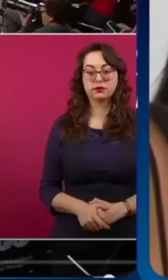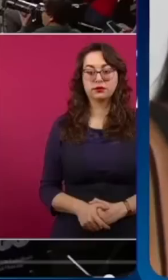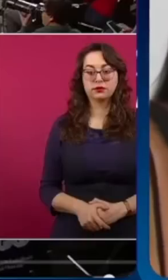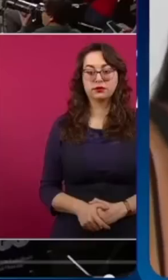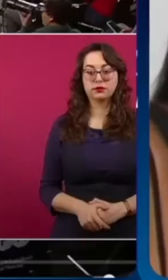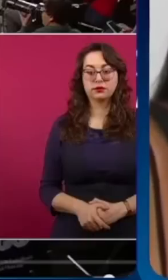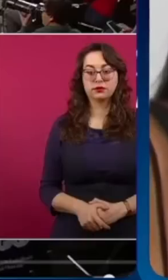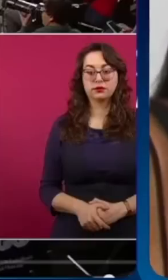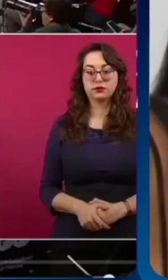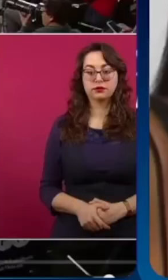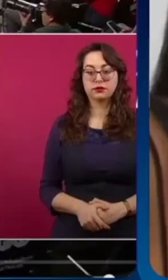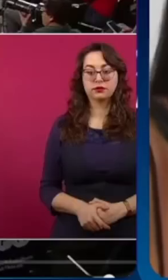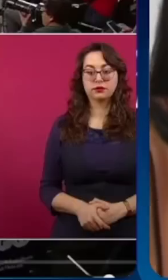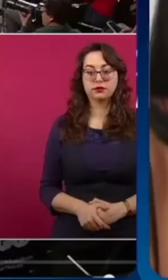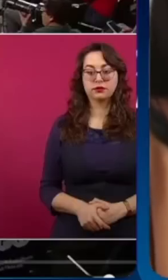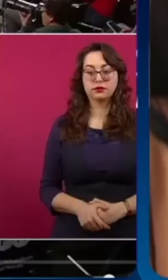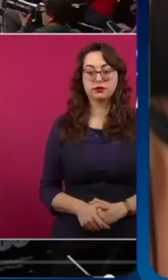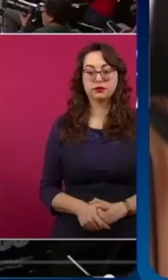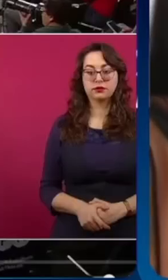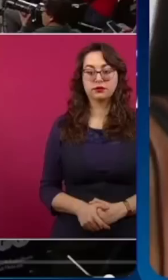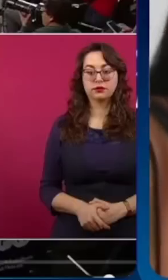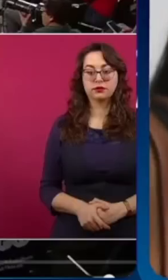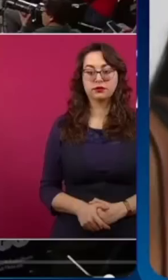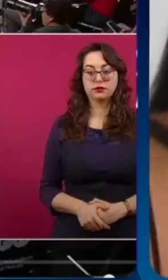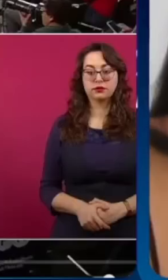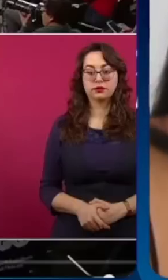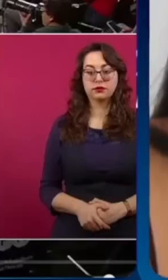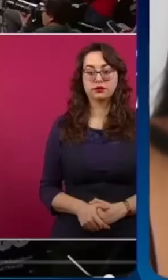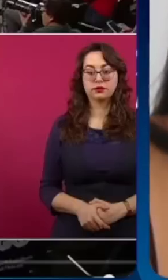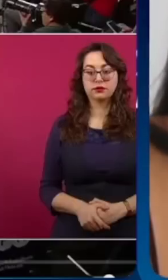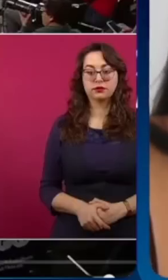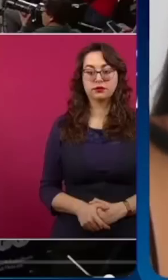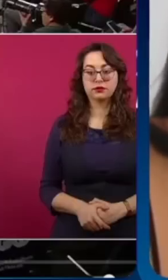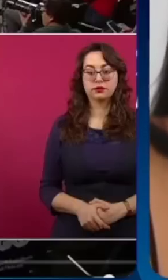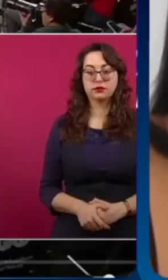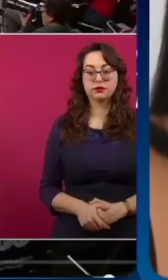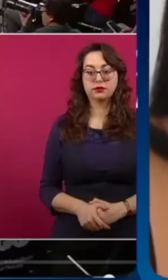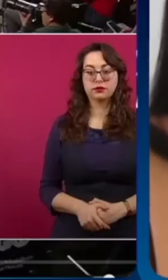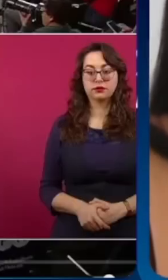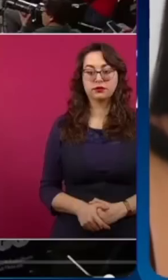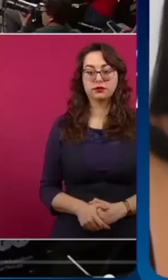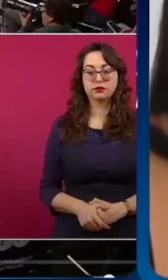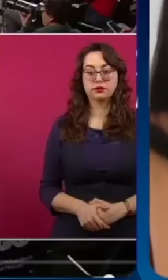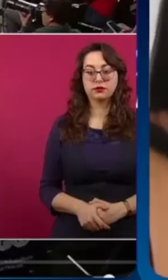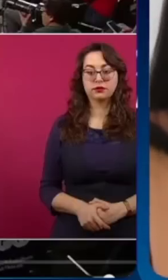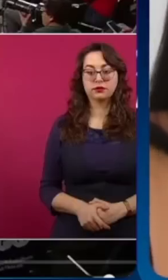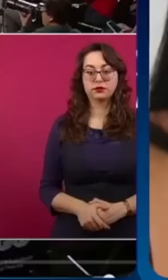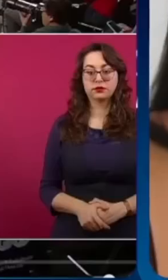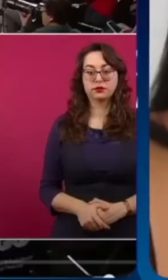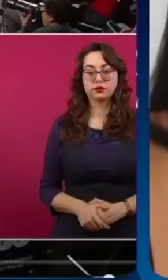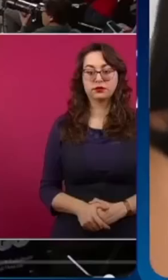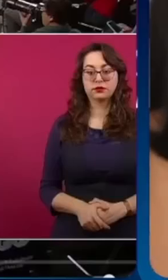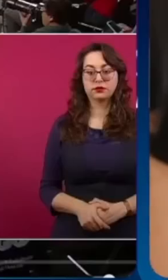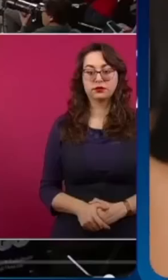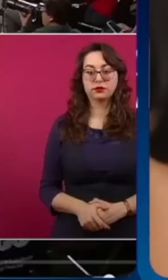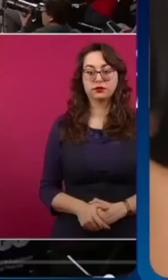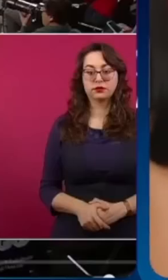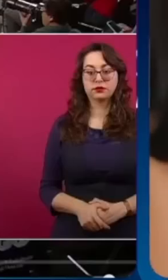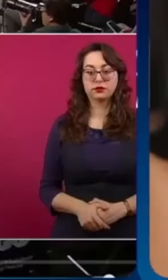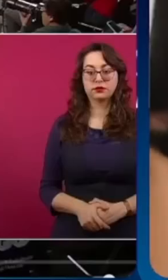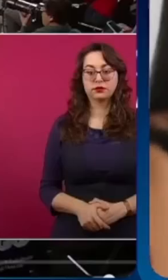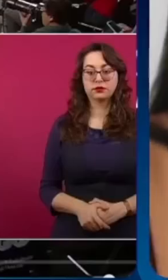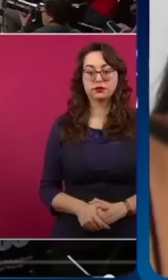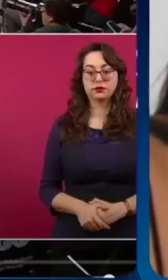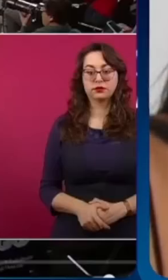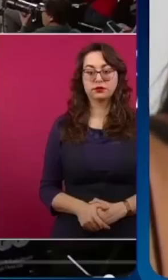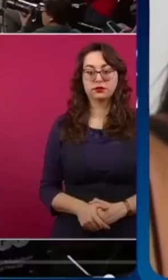bueno, queda claro que esa familia fue la perdición en ese sentido. Y hoy lo vemos de Maribel Guardia, y repito, esos no son